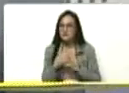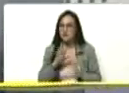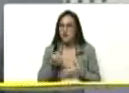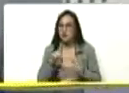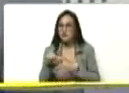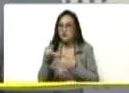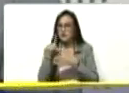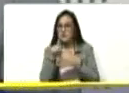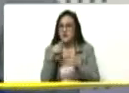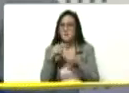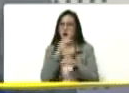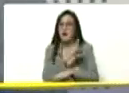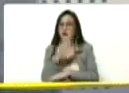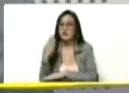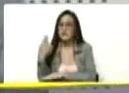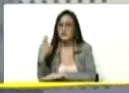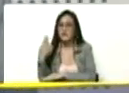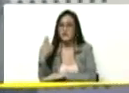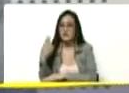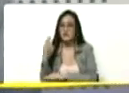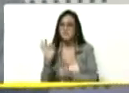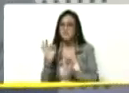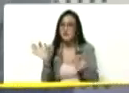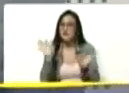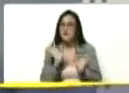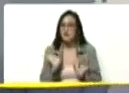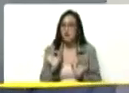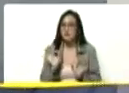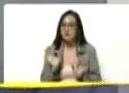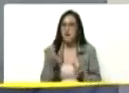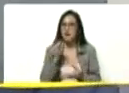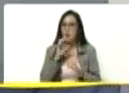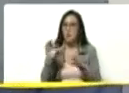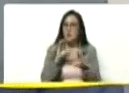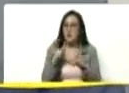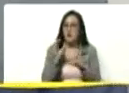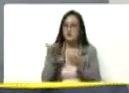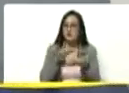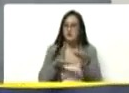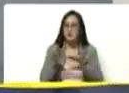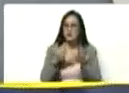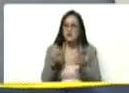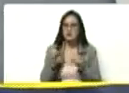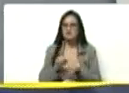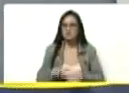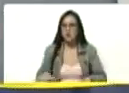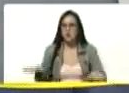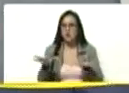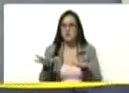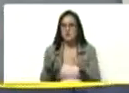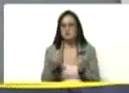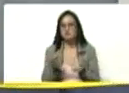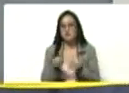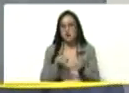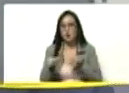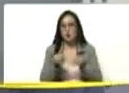latinoamericana y caribeña a través de los medios tradicionales de comunicación y las redes digitales que